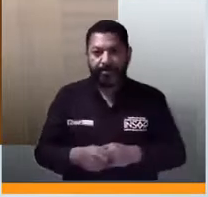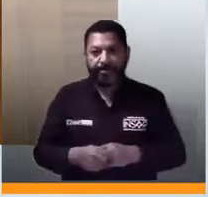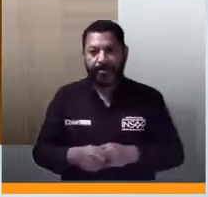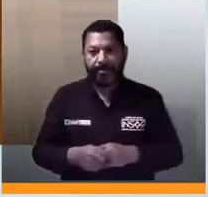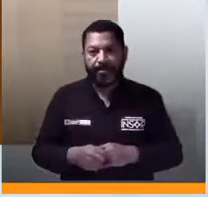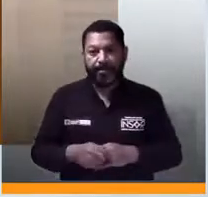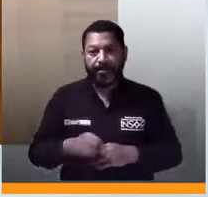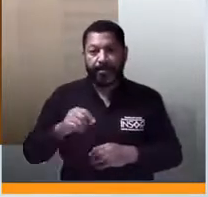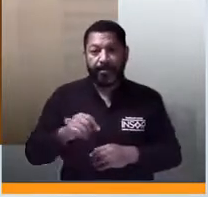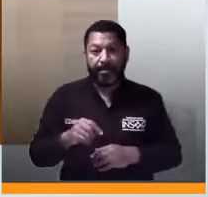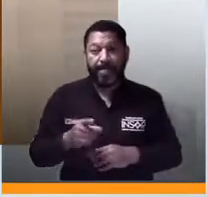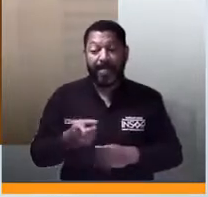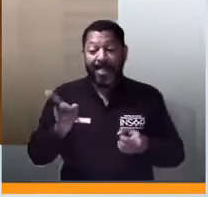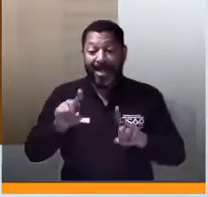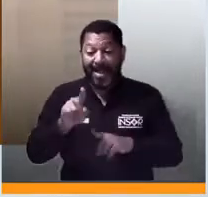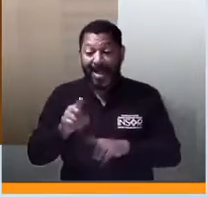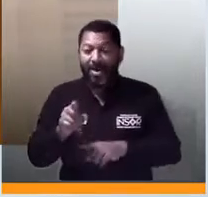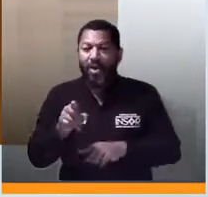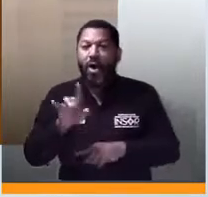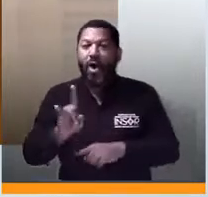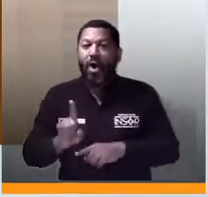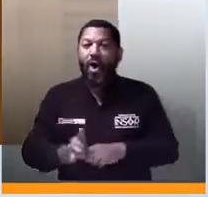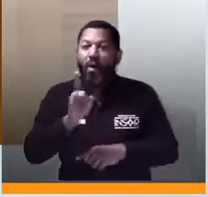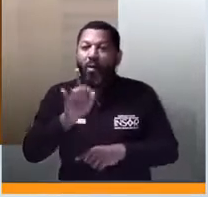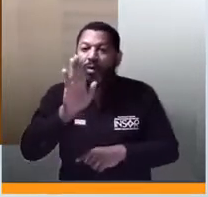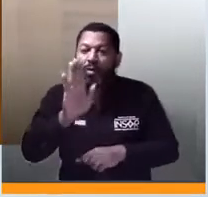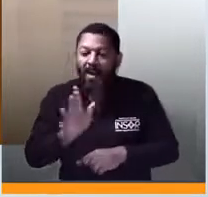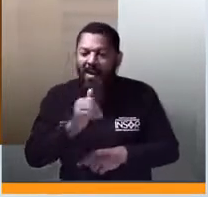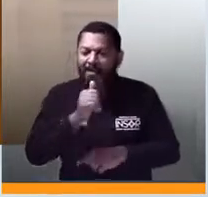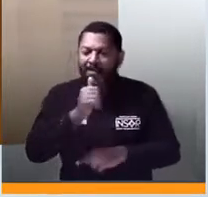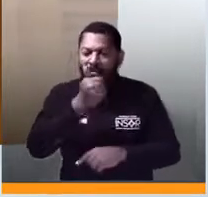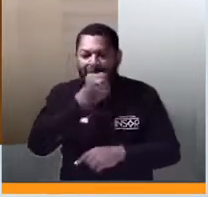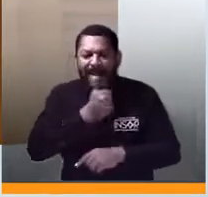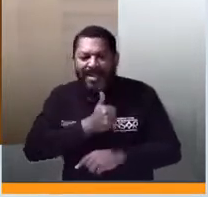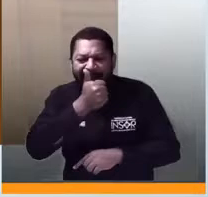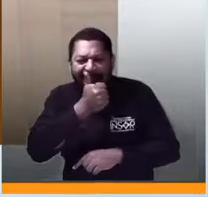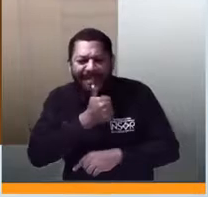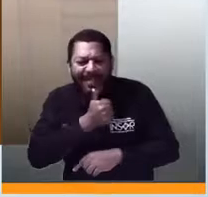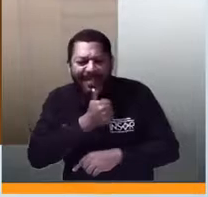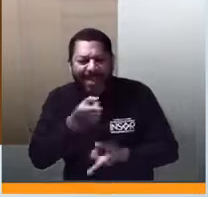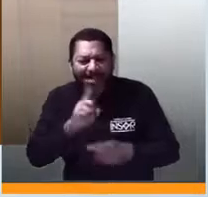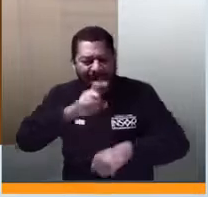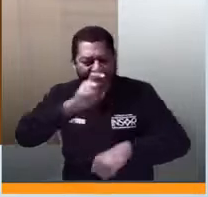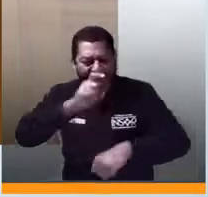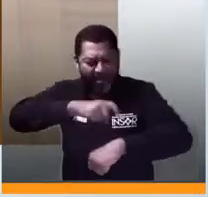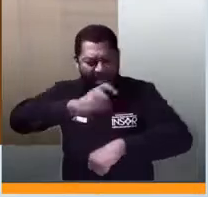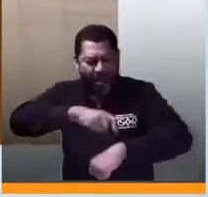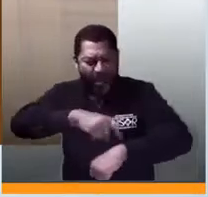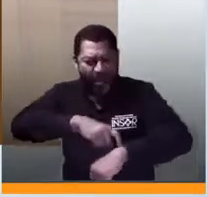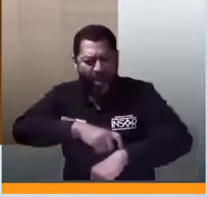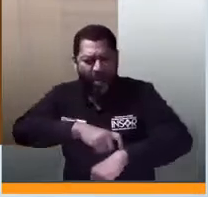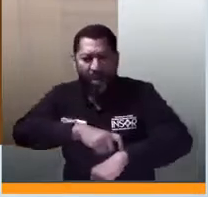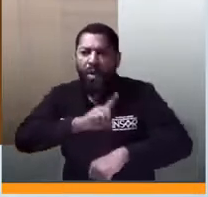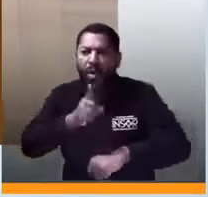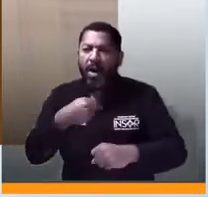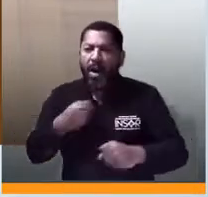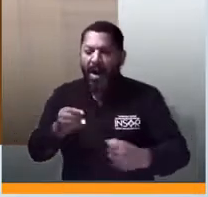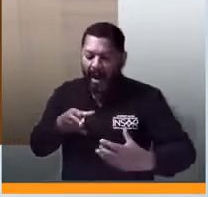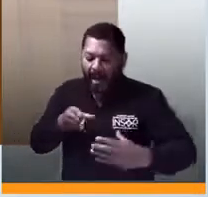sobre la paciencia y el tiempo que nos permitirá tener una